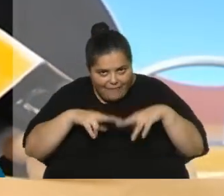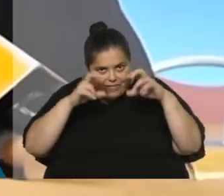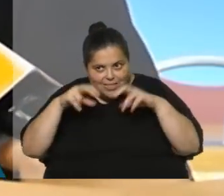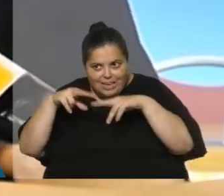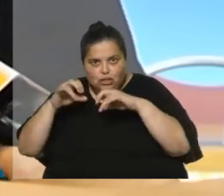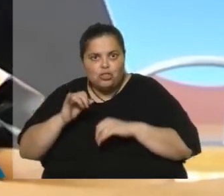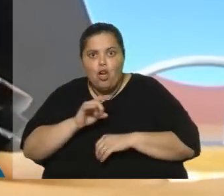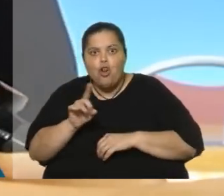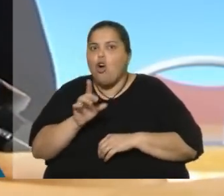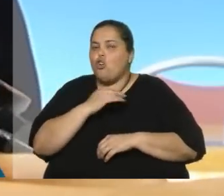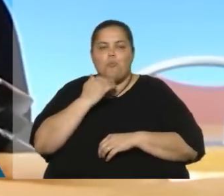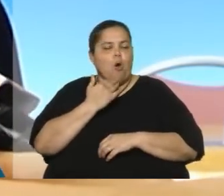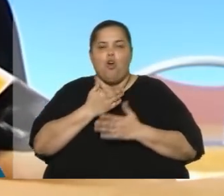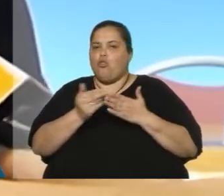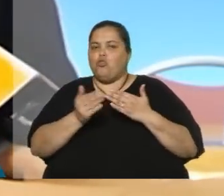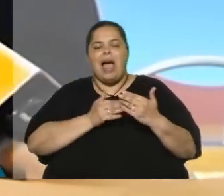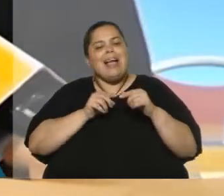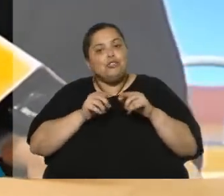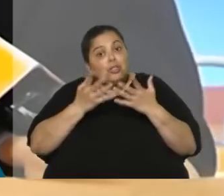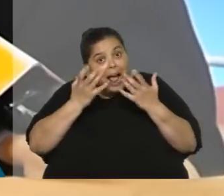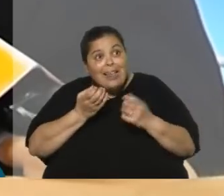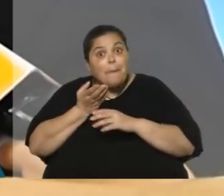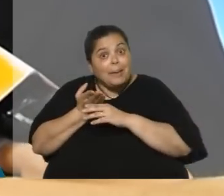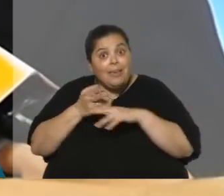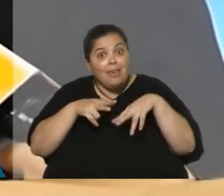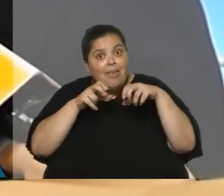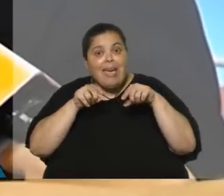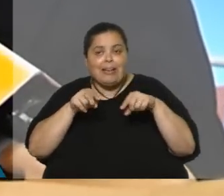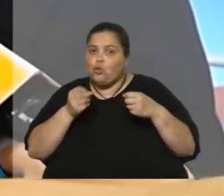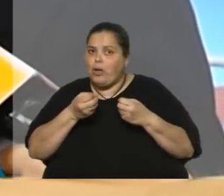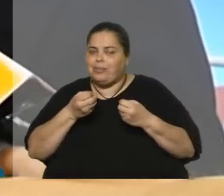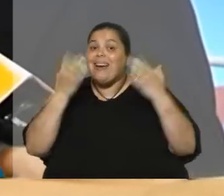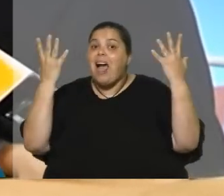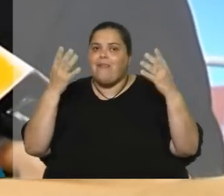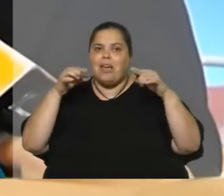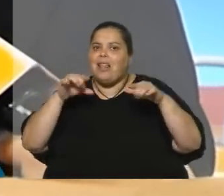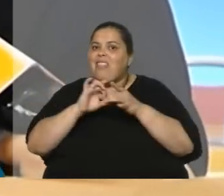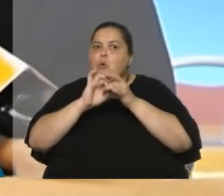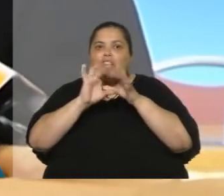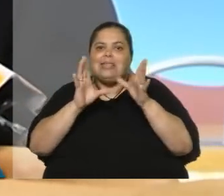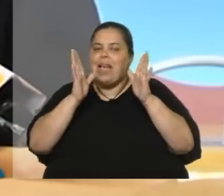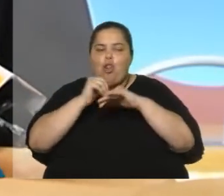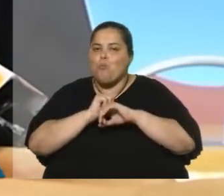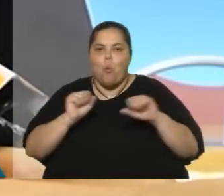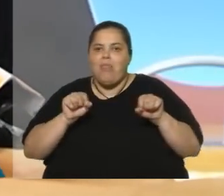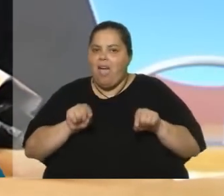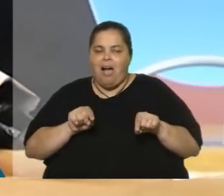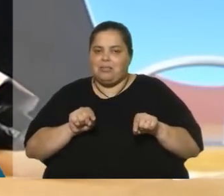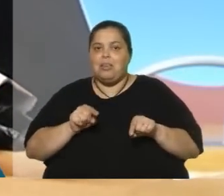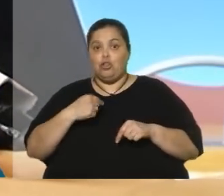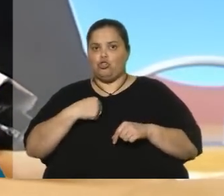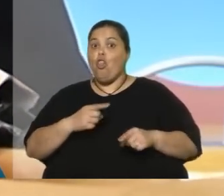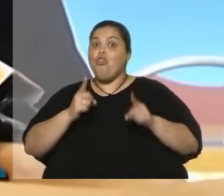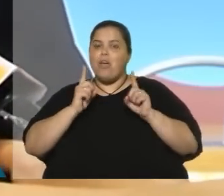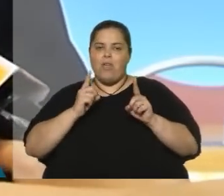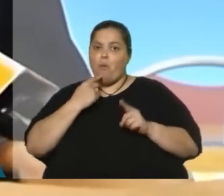el solo hecho de querer hacerlo es un agravio a la democracia. Estas cosas en democracia no pueden pasar y debemos